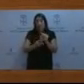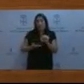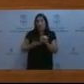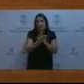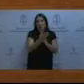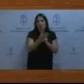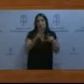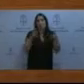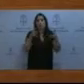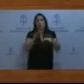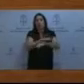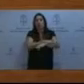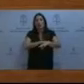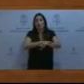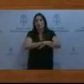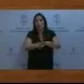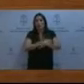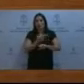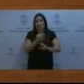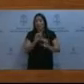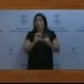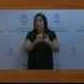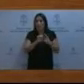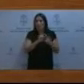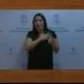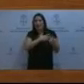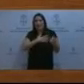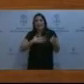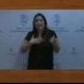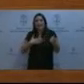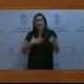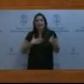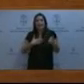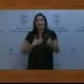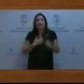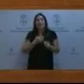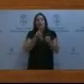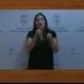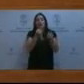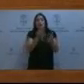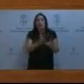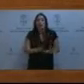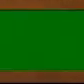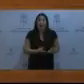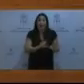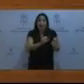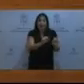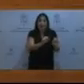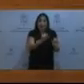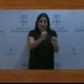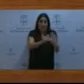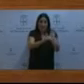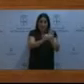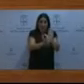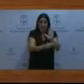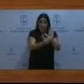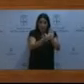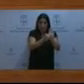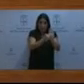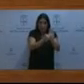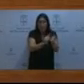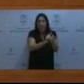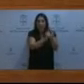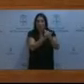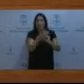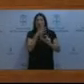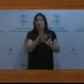Gobierno, primero, a modificar el cupo de reserva recogido en el decreto, en cuanto a que del número total de